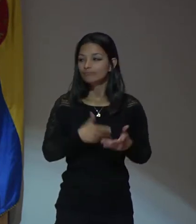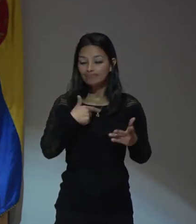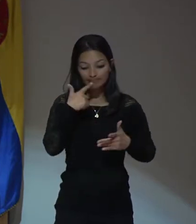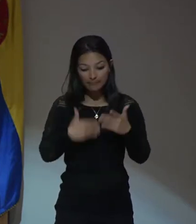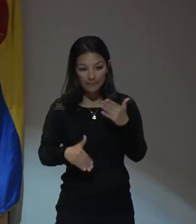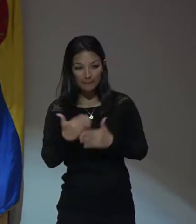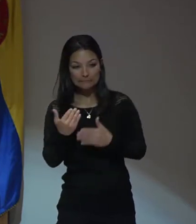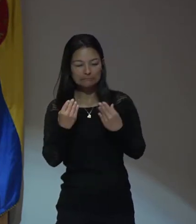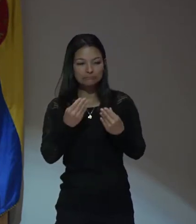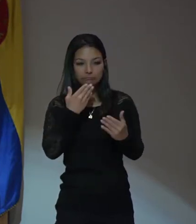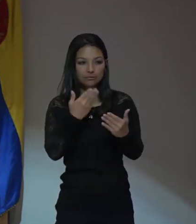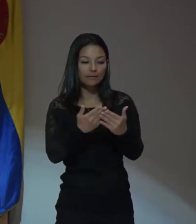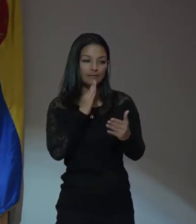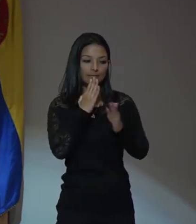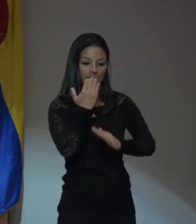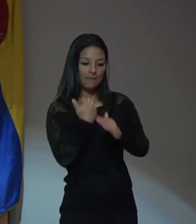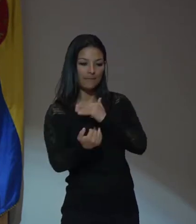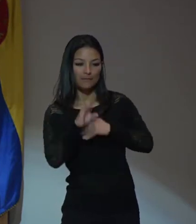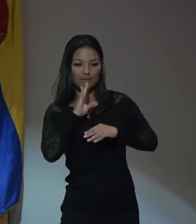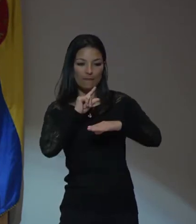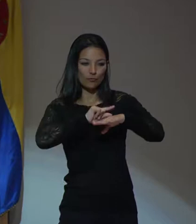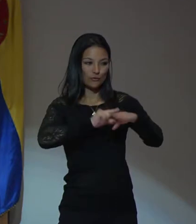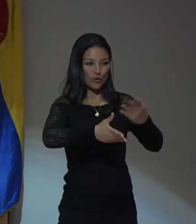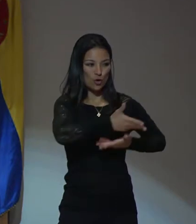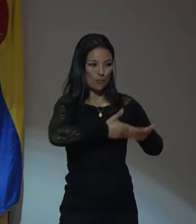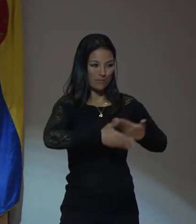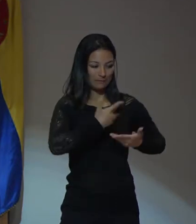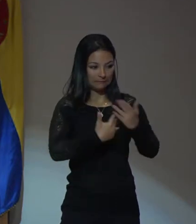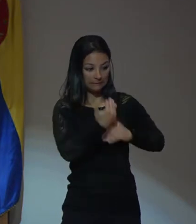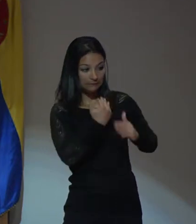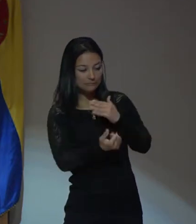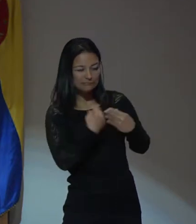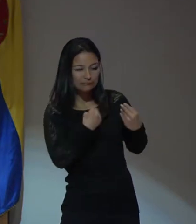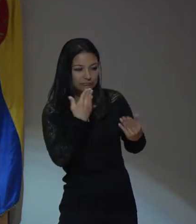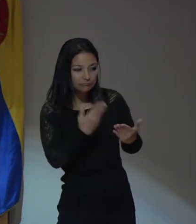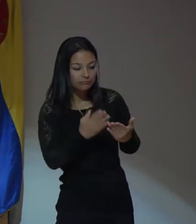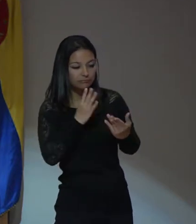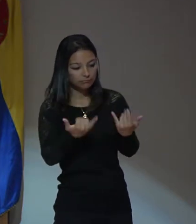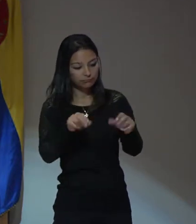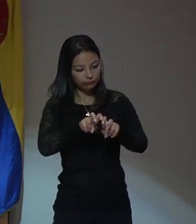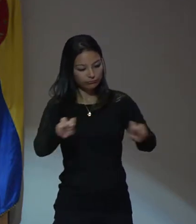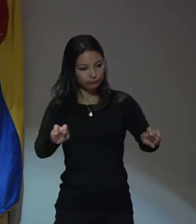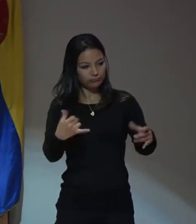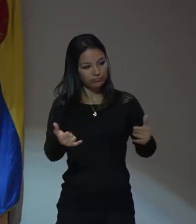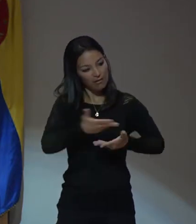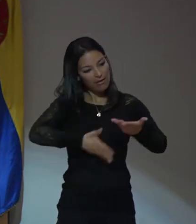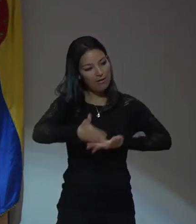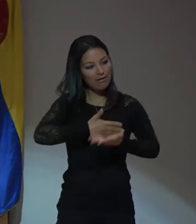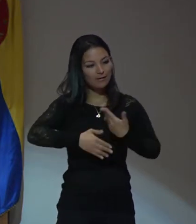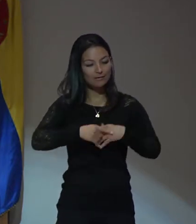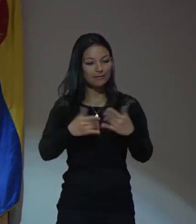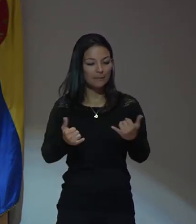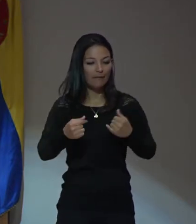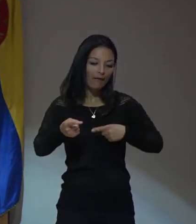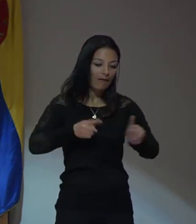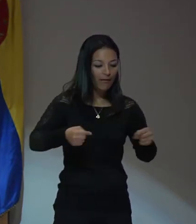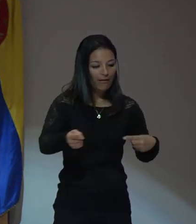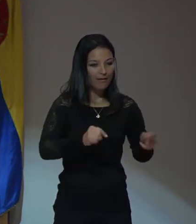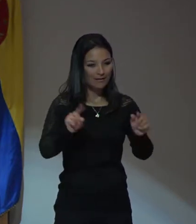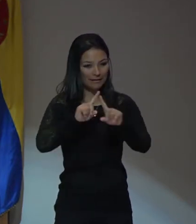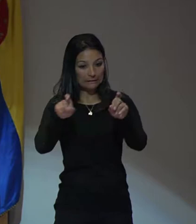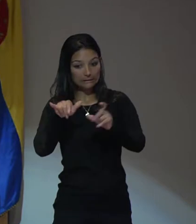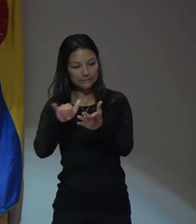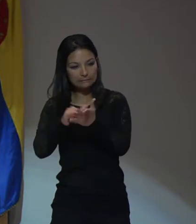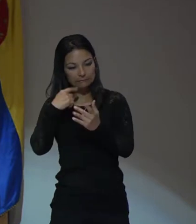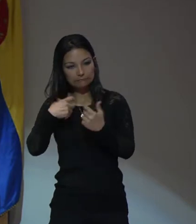Inicialmente quiero agradecer la invitación de la Fundación Compartir por permitirme sentarme aquí con los colegas a tratar de armar un diálogo sobre estos temas